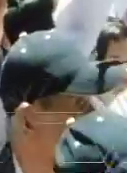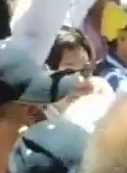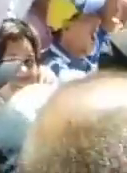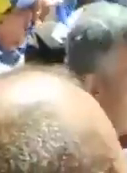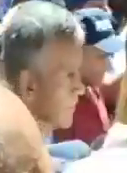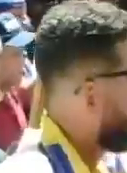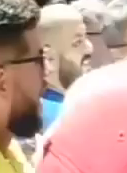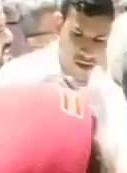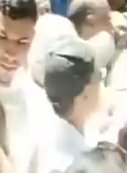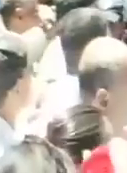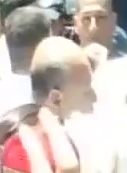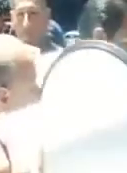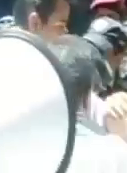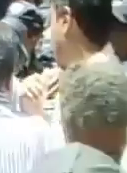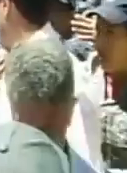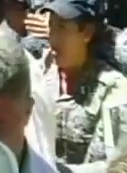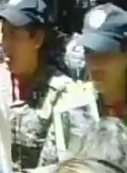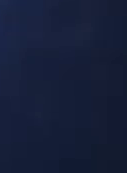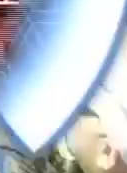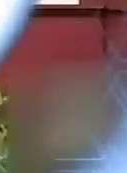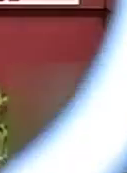exigencias a miraflores